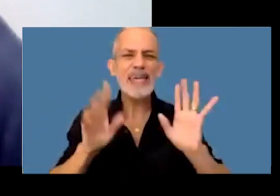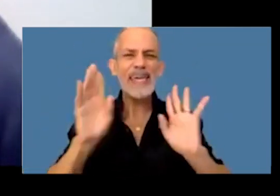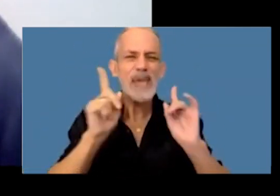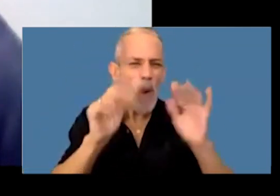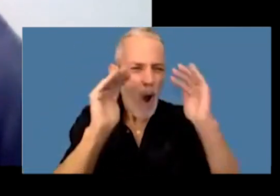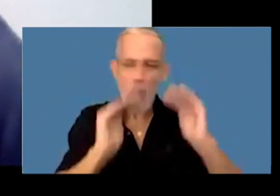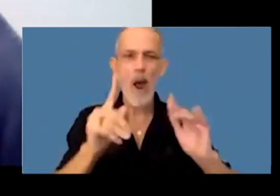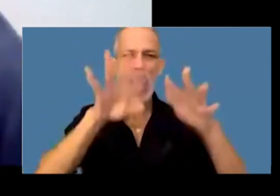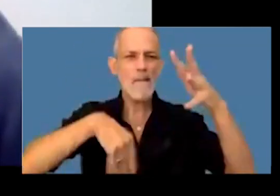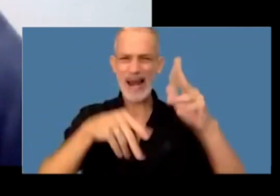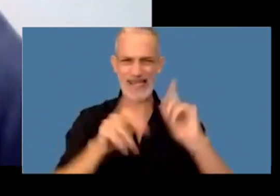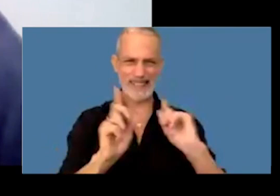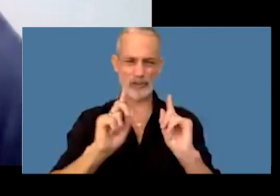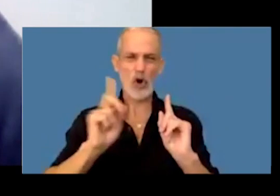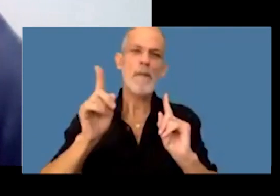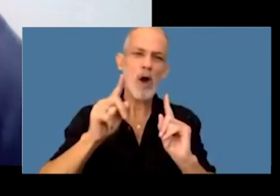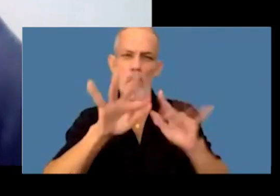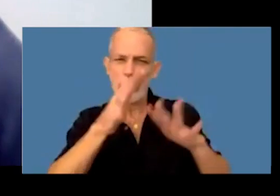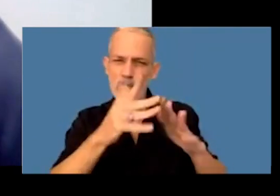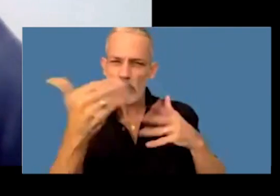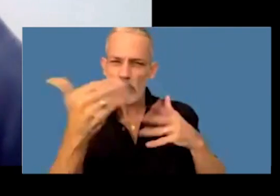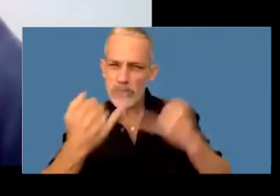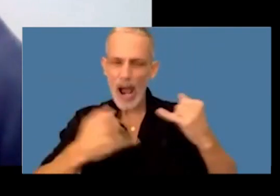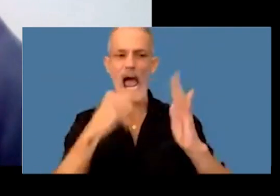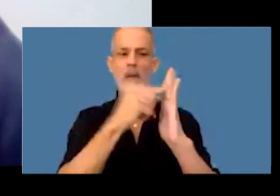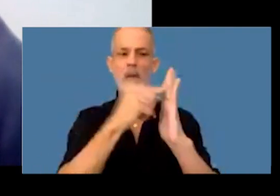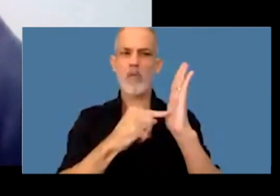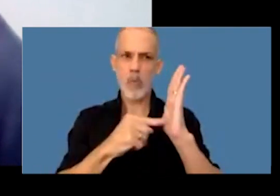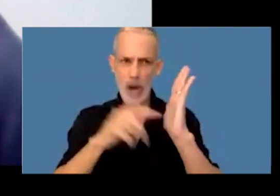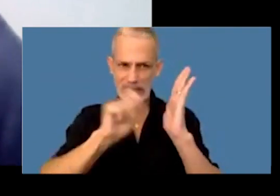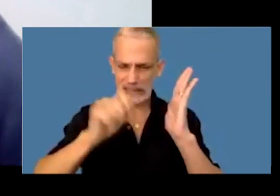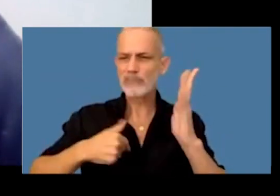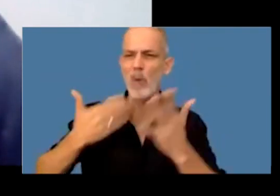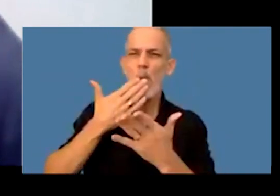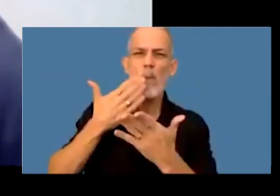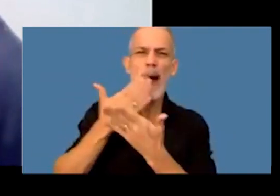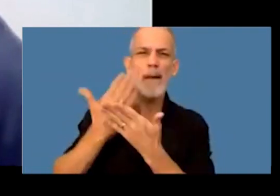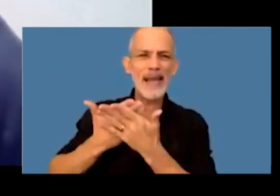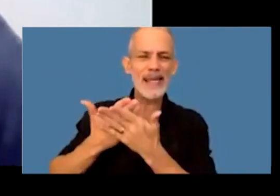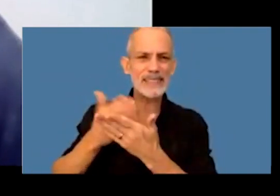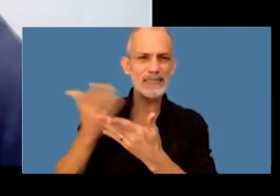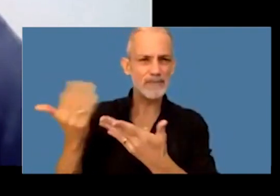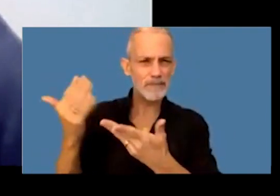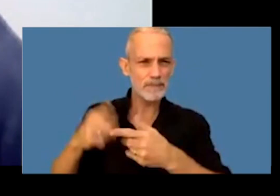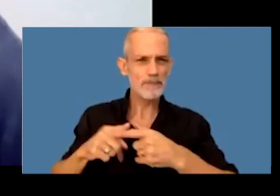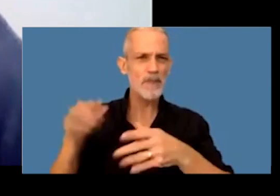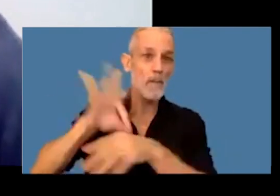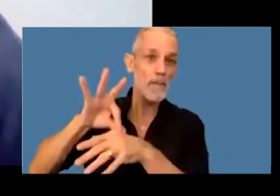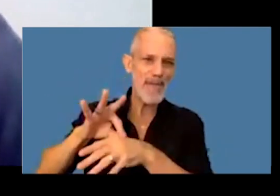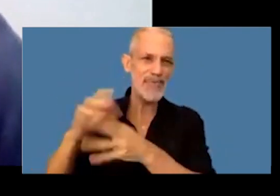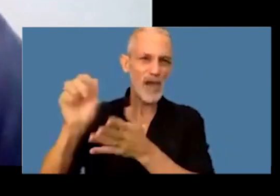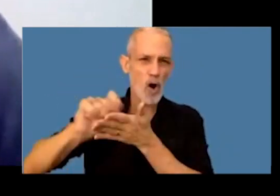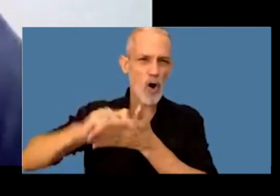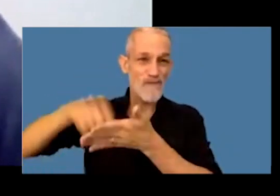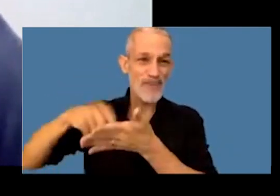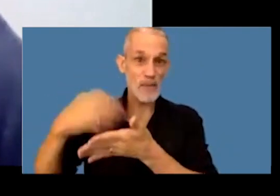planillas. Lo que sí es importante, los requerimientos que piden esas planillas, que los mencione el médico que firma, ¿sí? Cuando